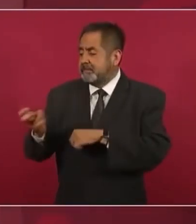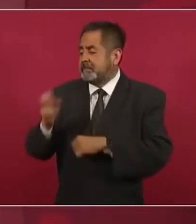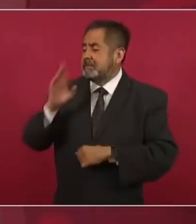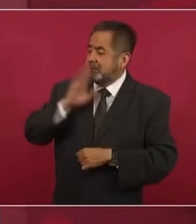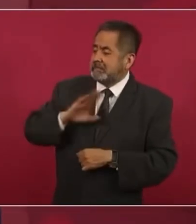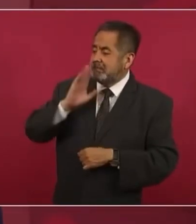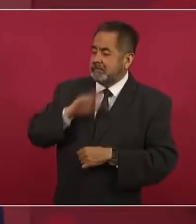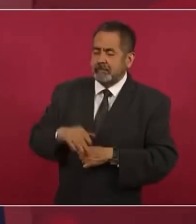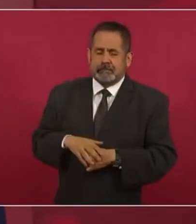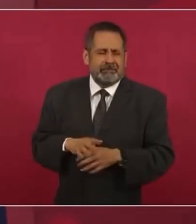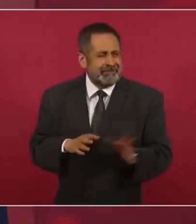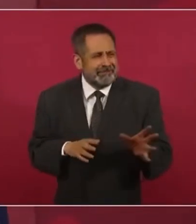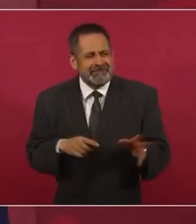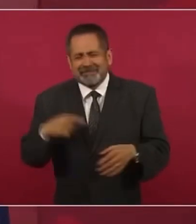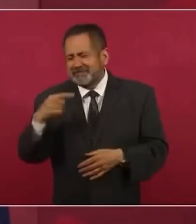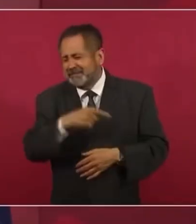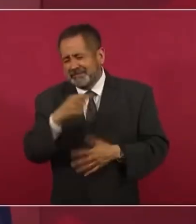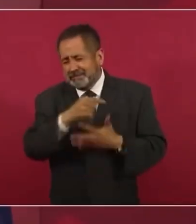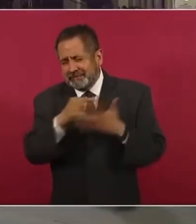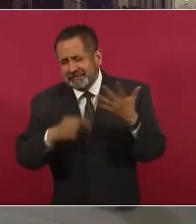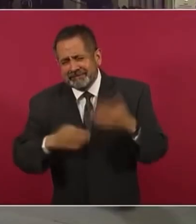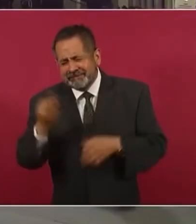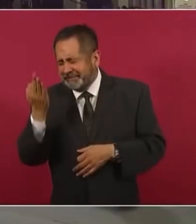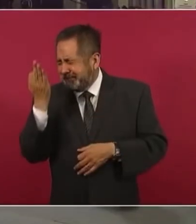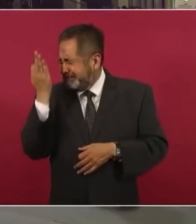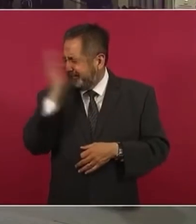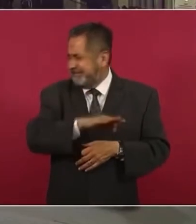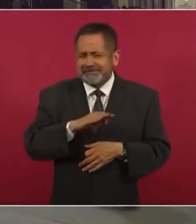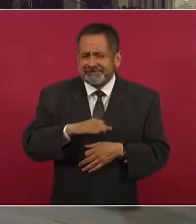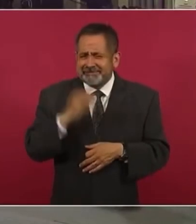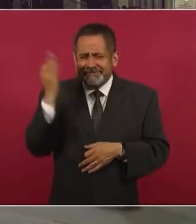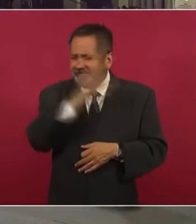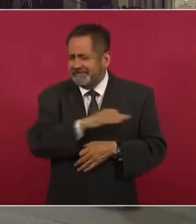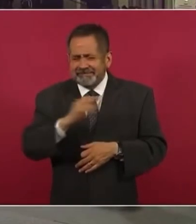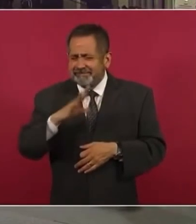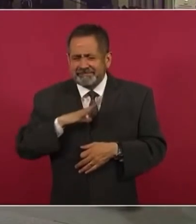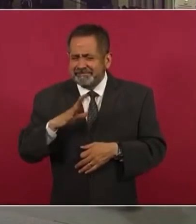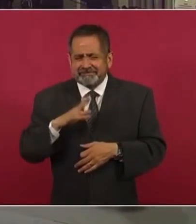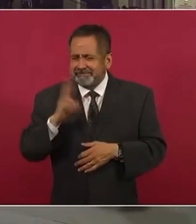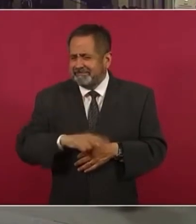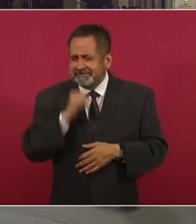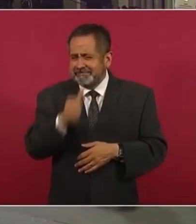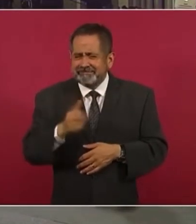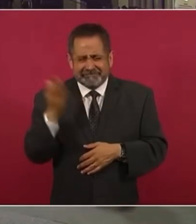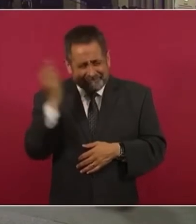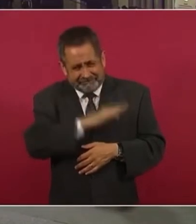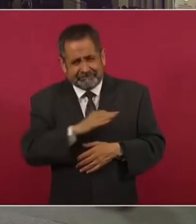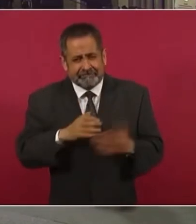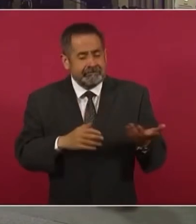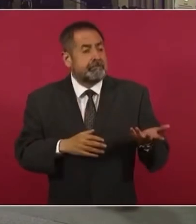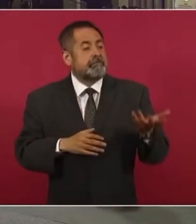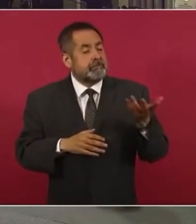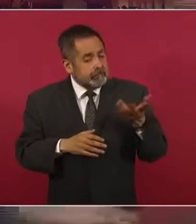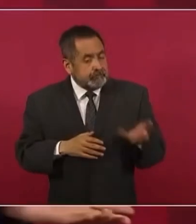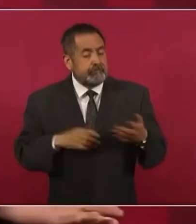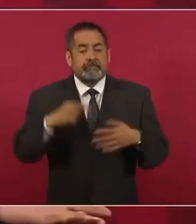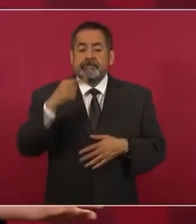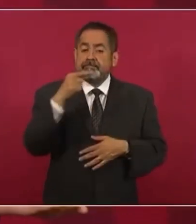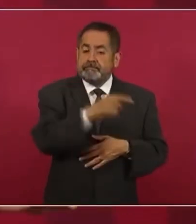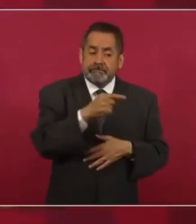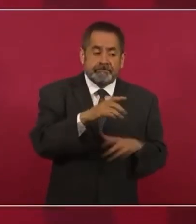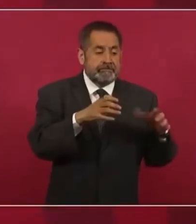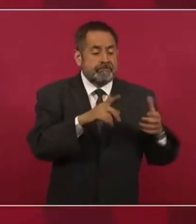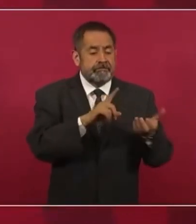cosa que es absolutamente falsa. Pero claro, este señor piensa así,